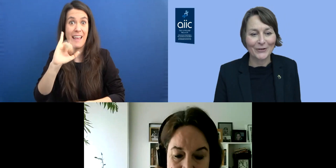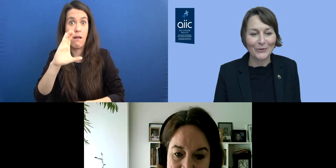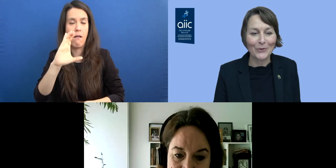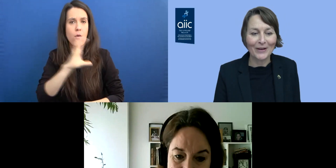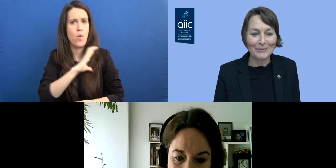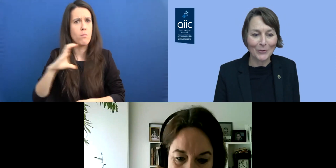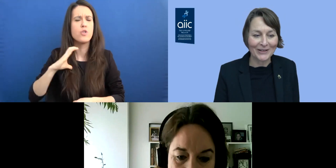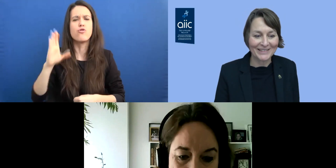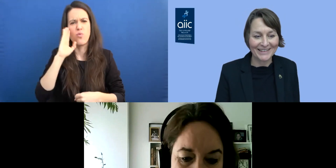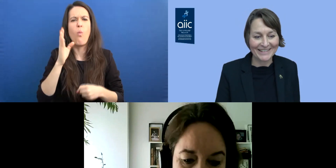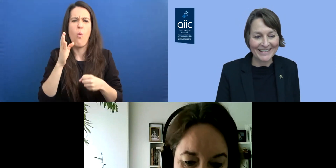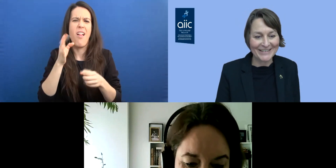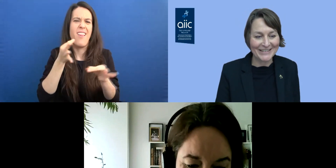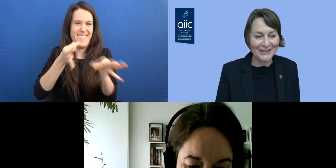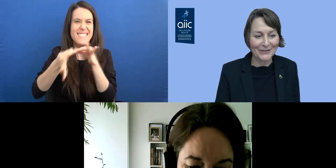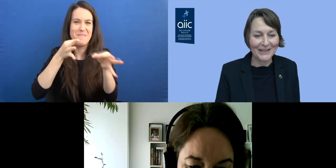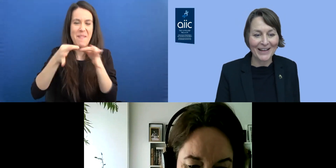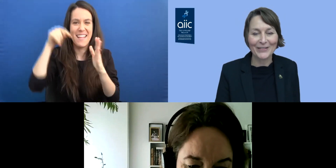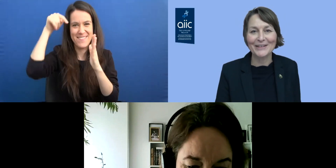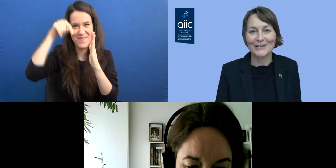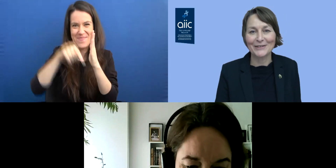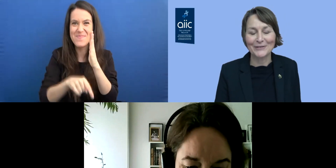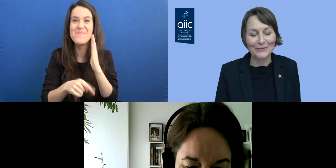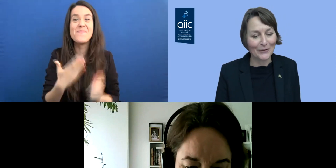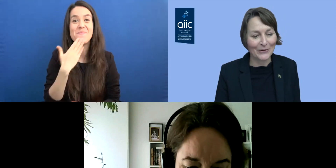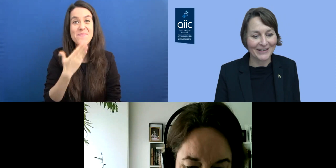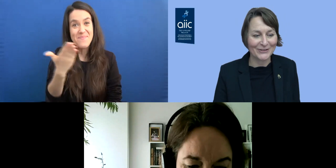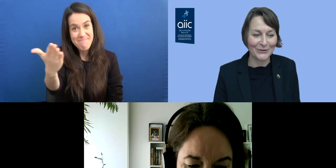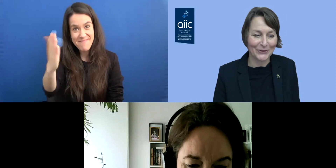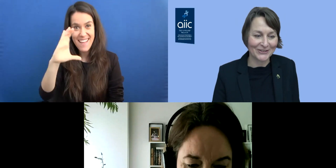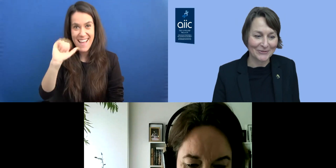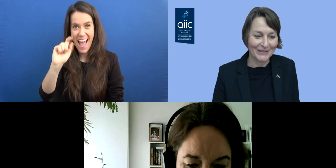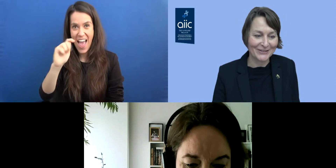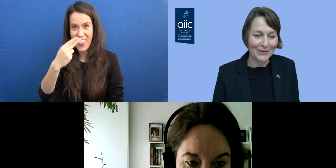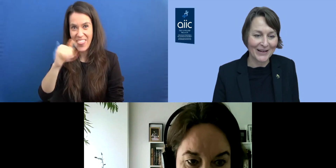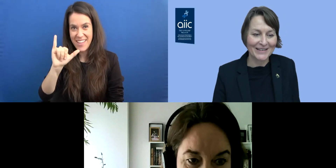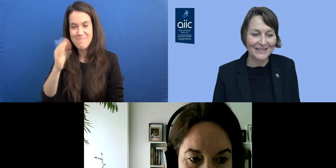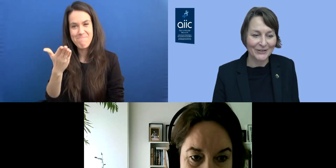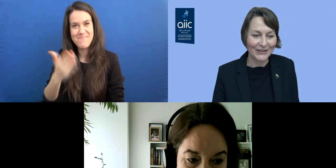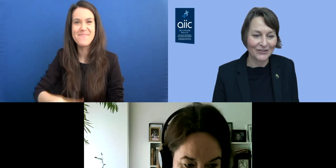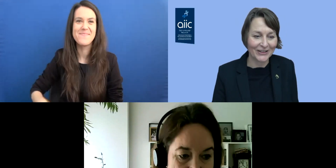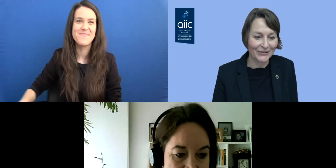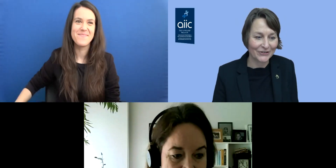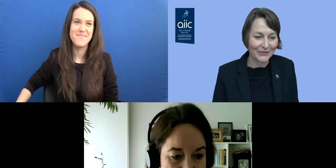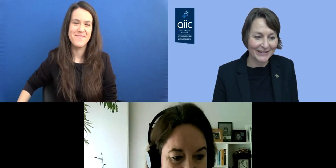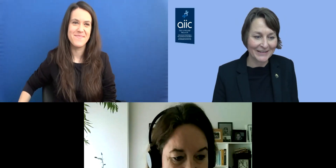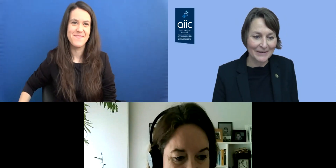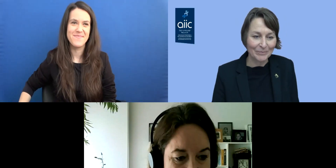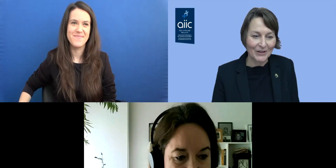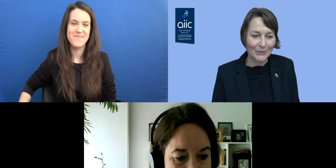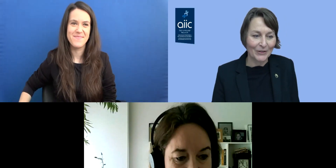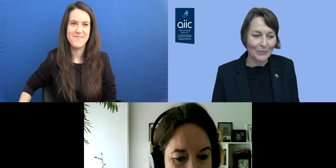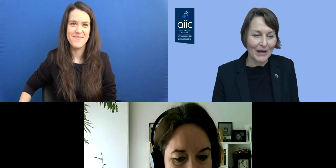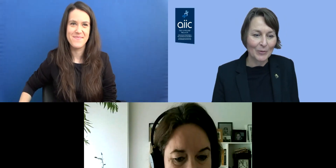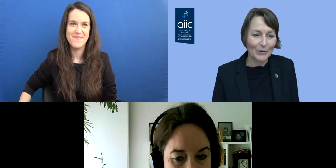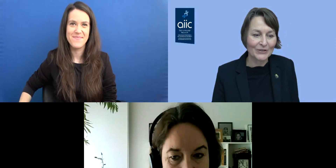las necesidades de SKIC y Katy les podrá dar los detalles de lo que hace. Katy, tienes la palabra. Adelante. Puedes